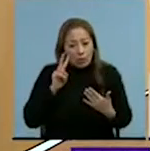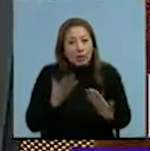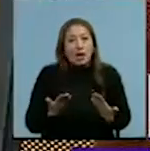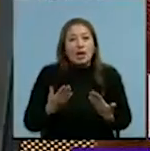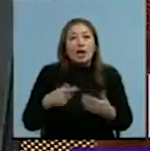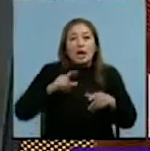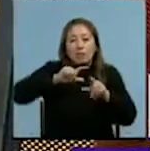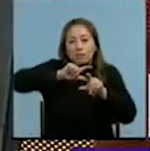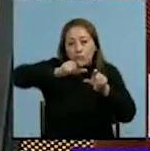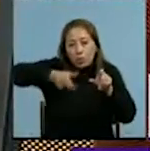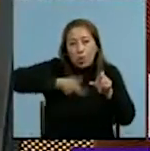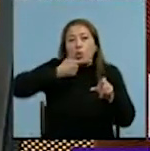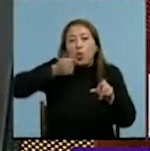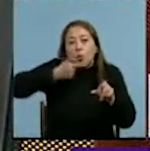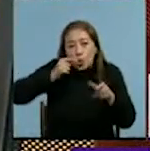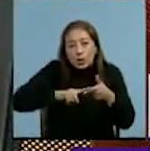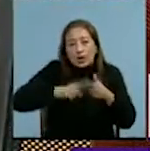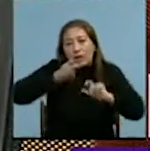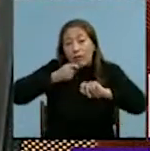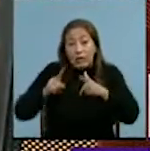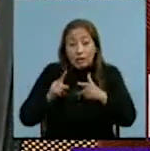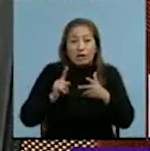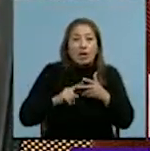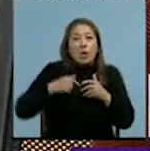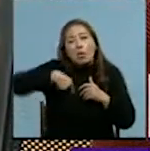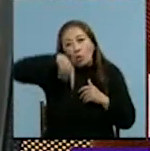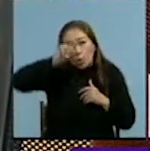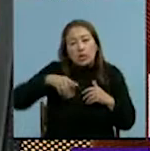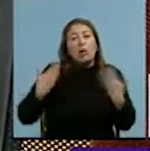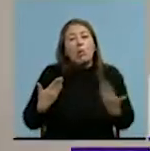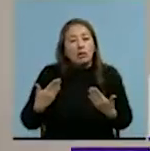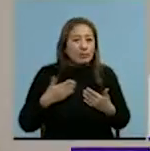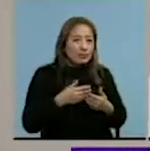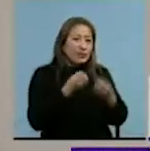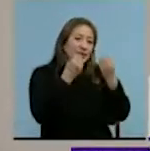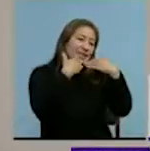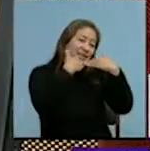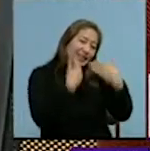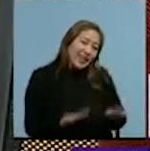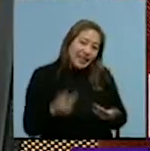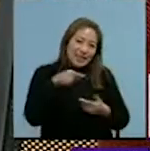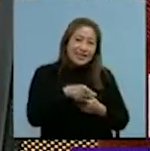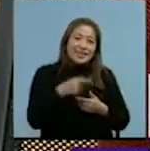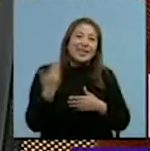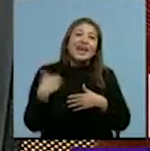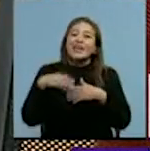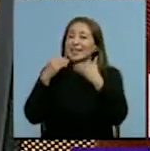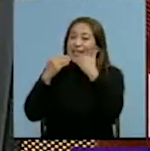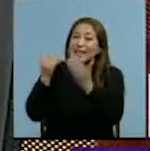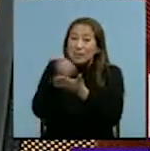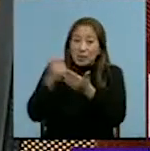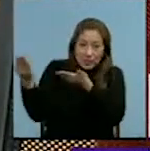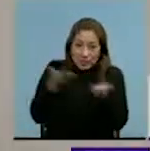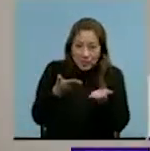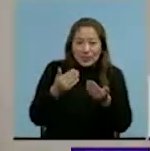va a estar las uniones del carmen acompañando como siempre para pasar toda una jornada muy bien muchas gracias por estar acá y los